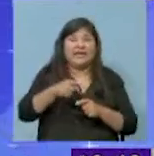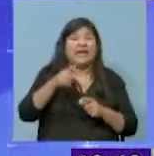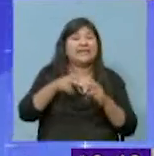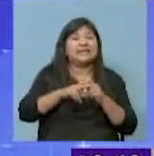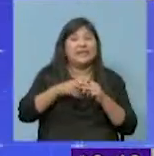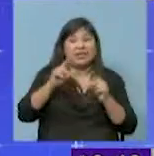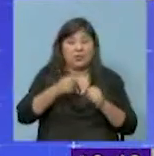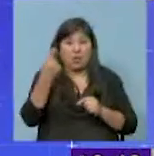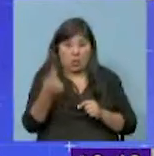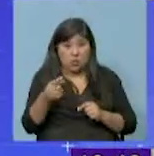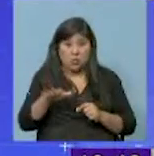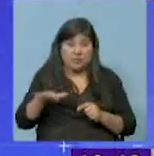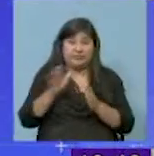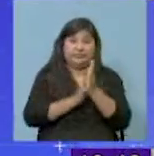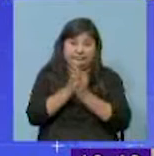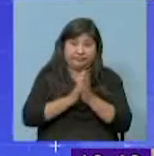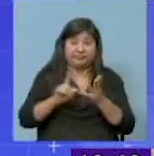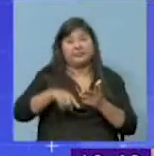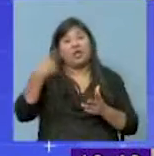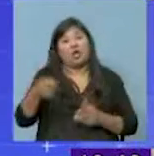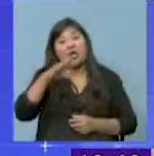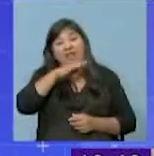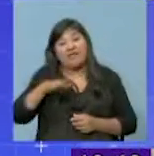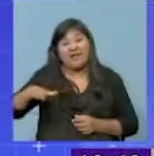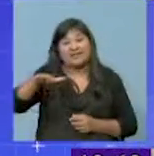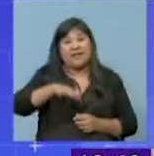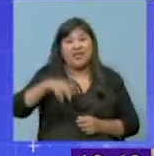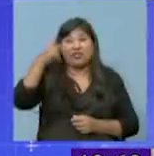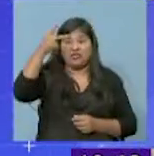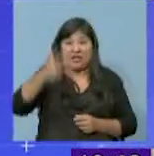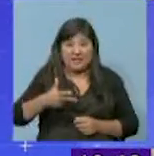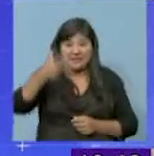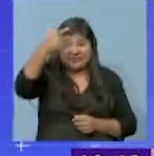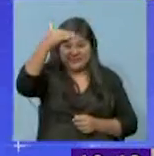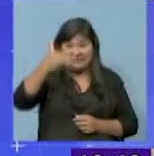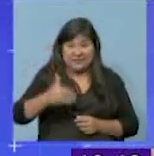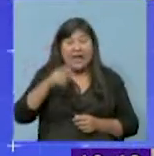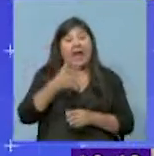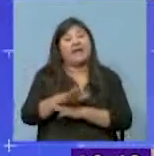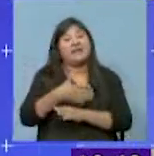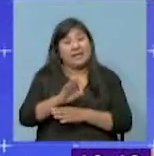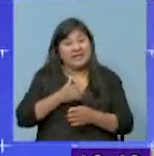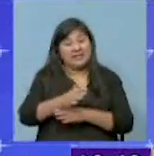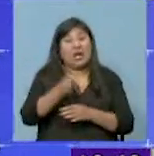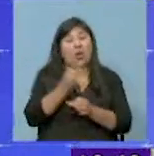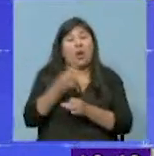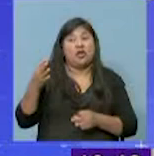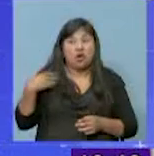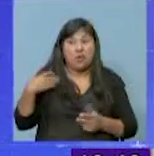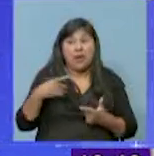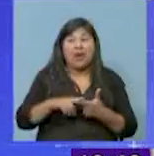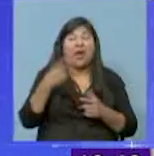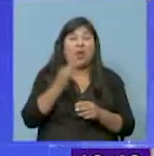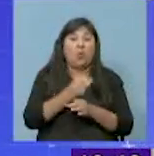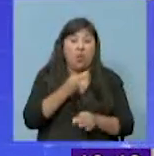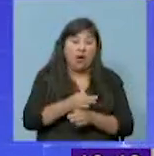En Libertador, en estos tres establecimientos se toma examen de ingreso. Escuela Normal, General San Martín, Escuela Agrotécnica número 4,